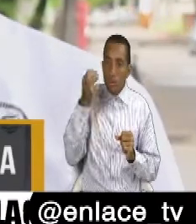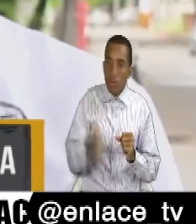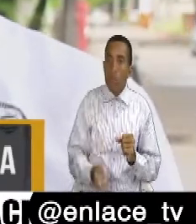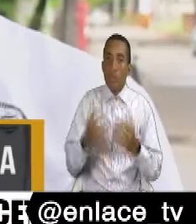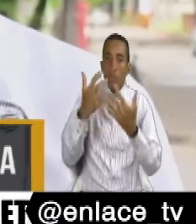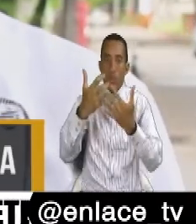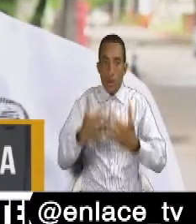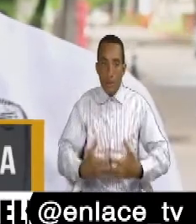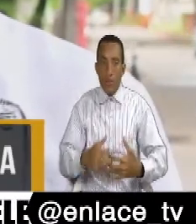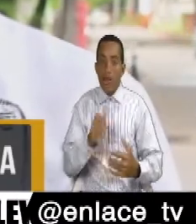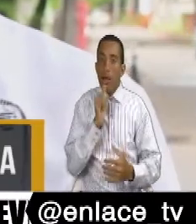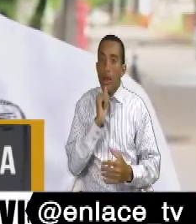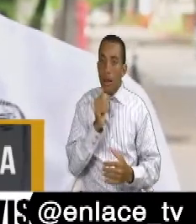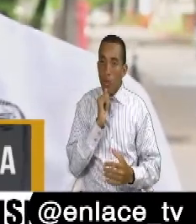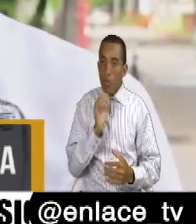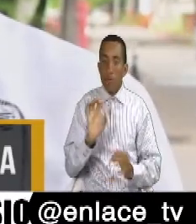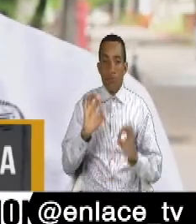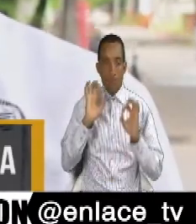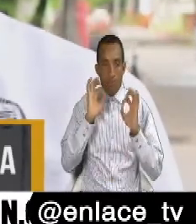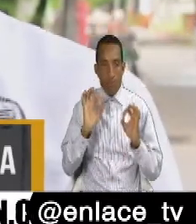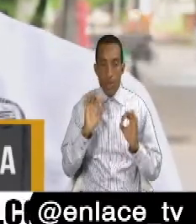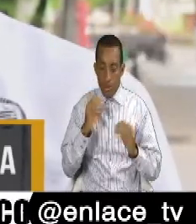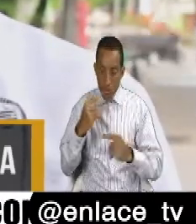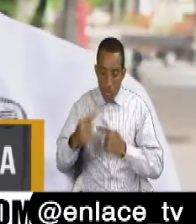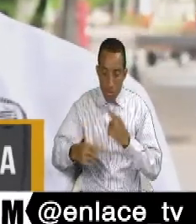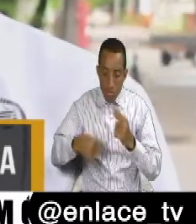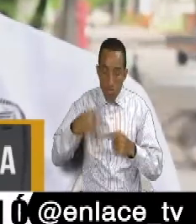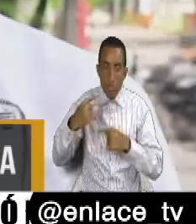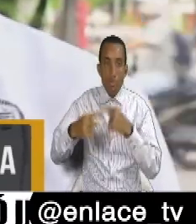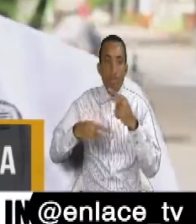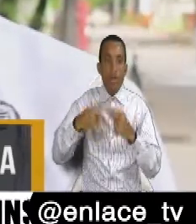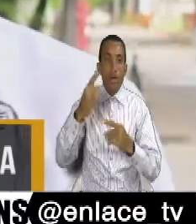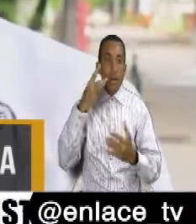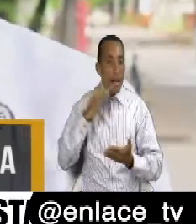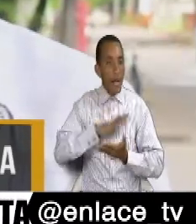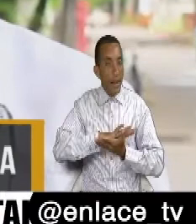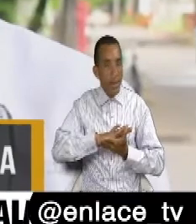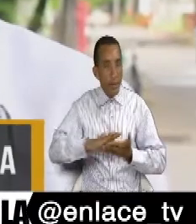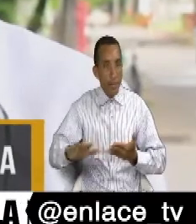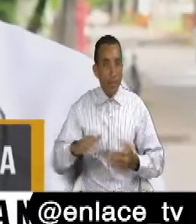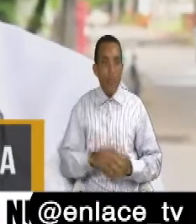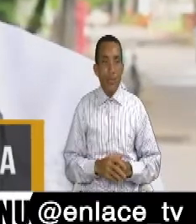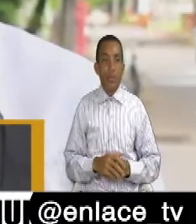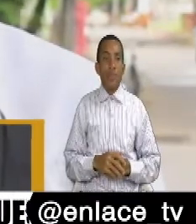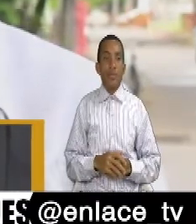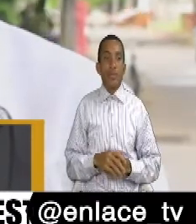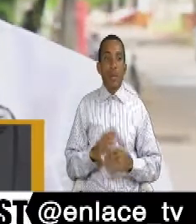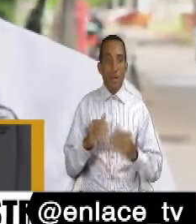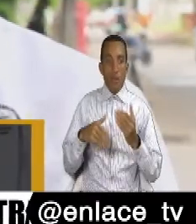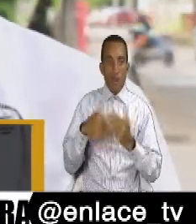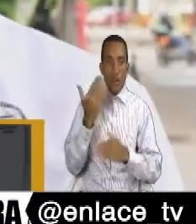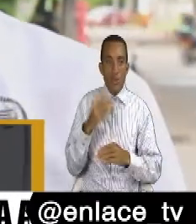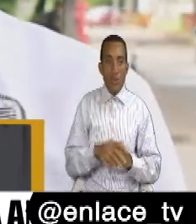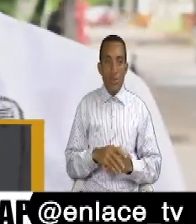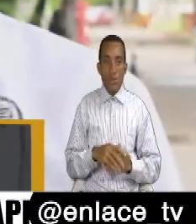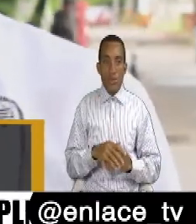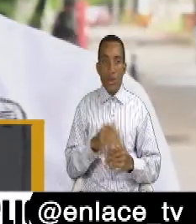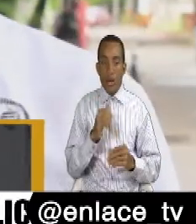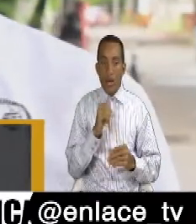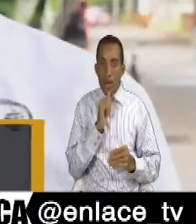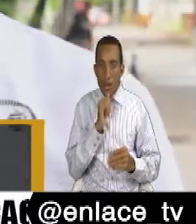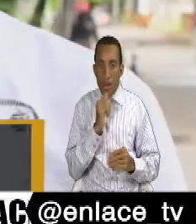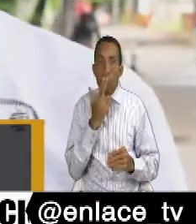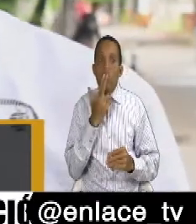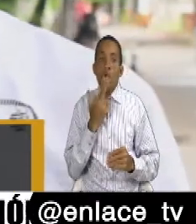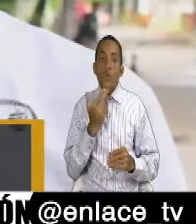agua potable y agua tratada también. Igualmente no le he hecho agua tratada, sino que al comienzo para disolver el azúcar se